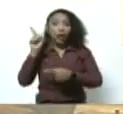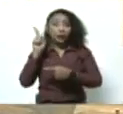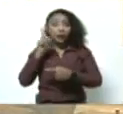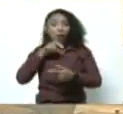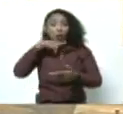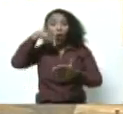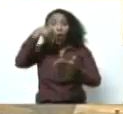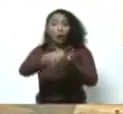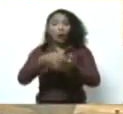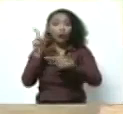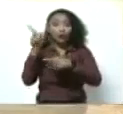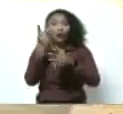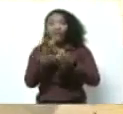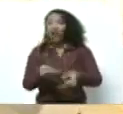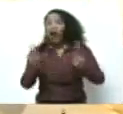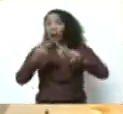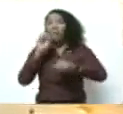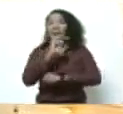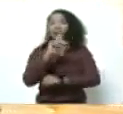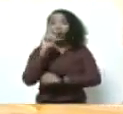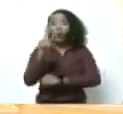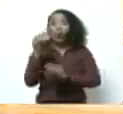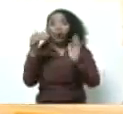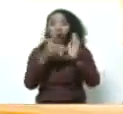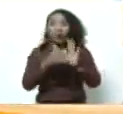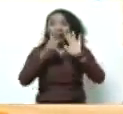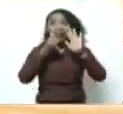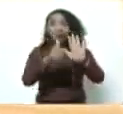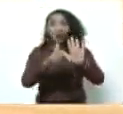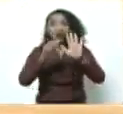mencionando, valoradas en